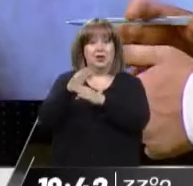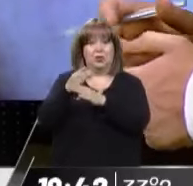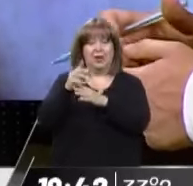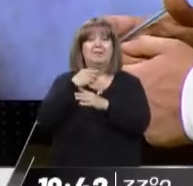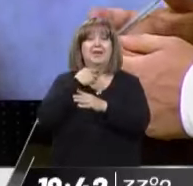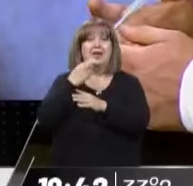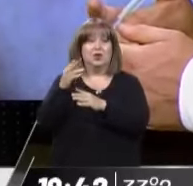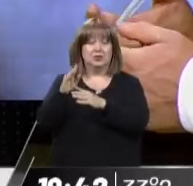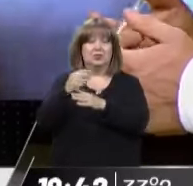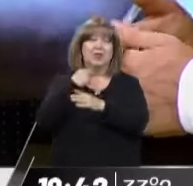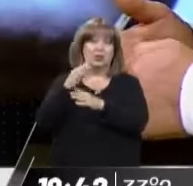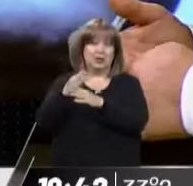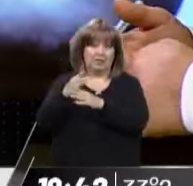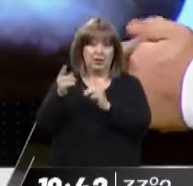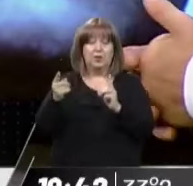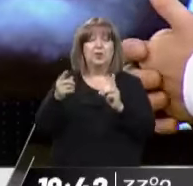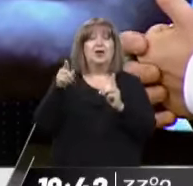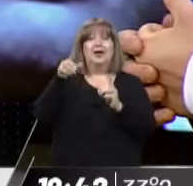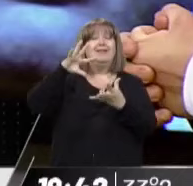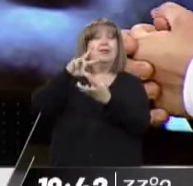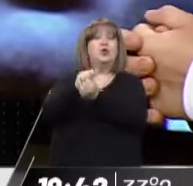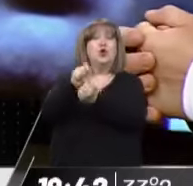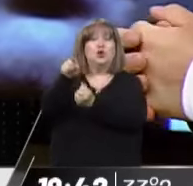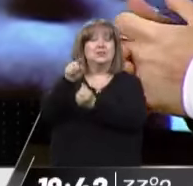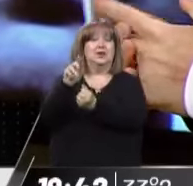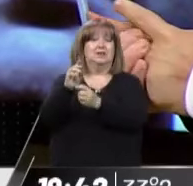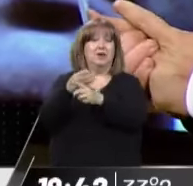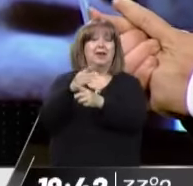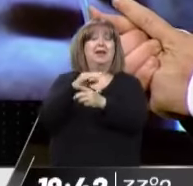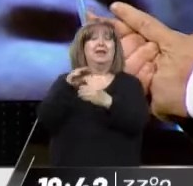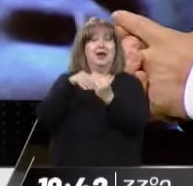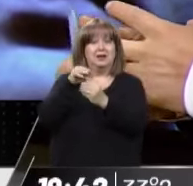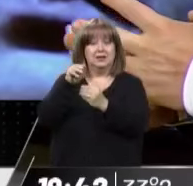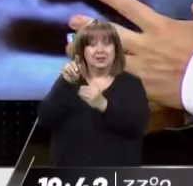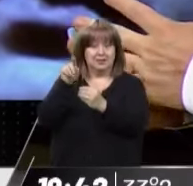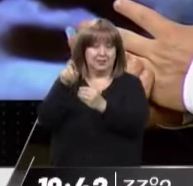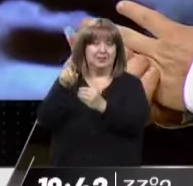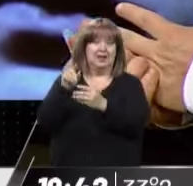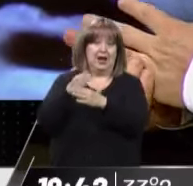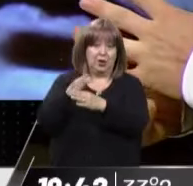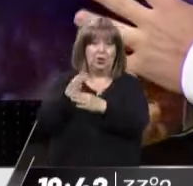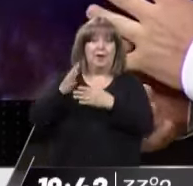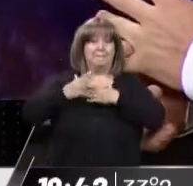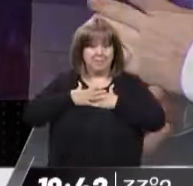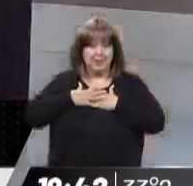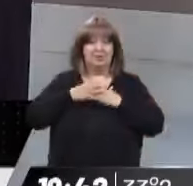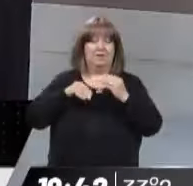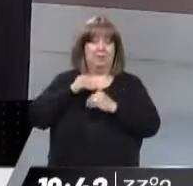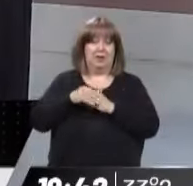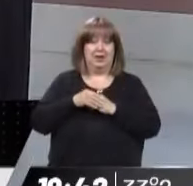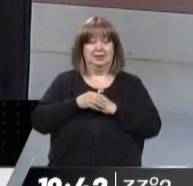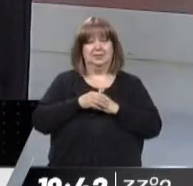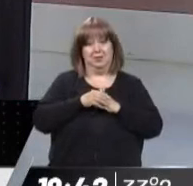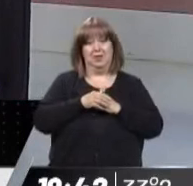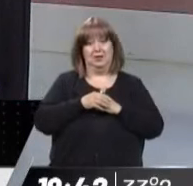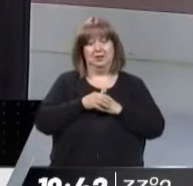amaba, mi familia, que está destruida, y su familia. También. Absolutamente. También. La última